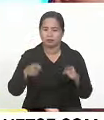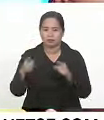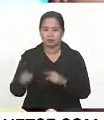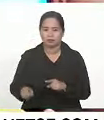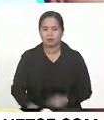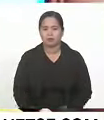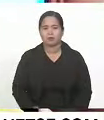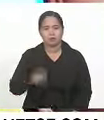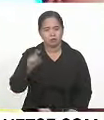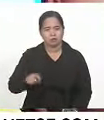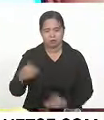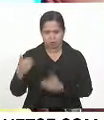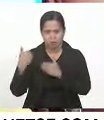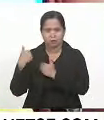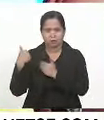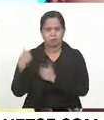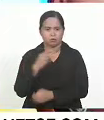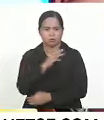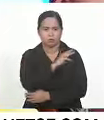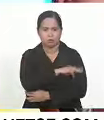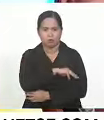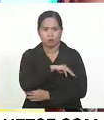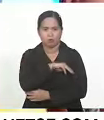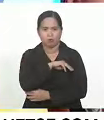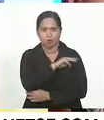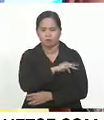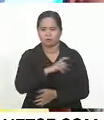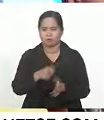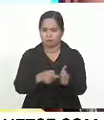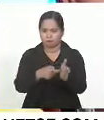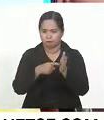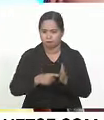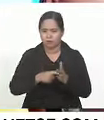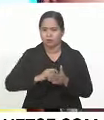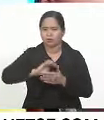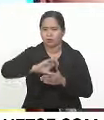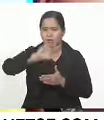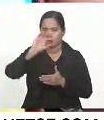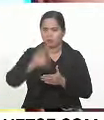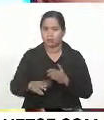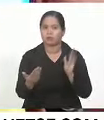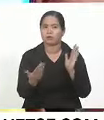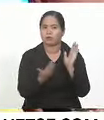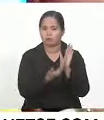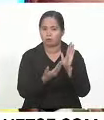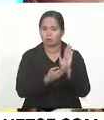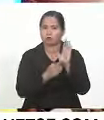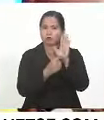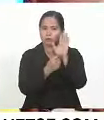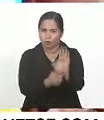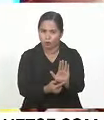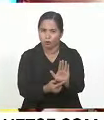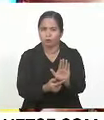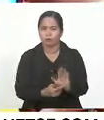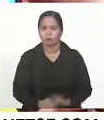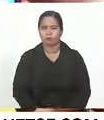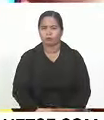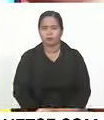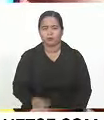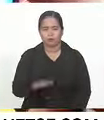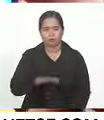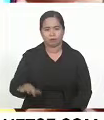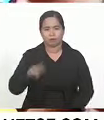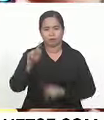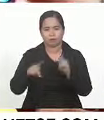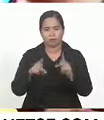obligado moralmente a exigir total transparencia en esta elección. Y por lo tanto creo